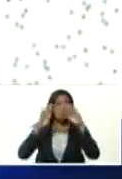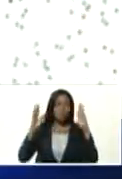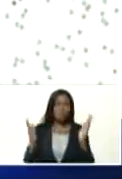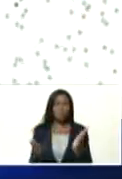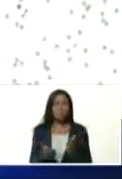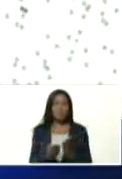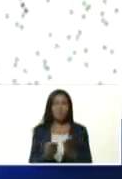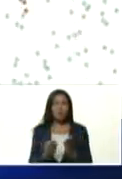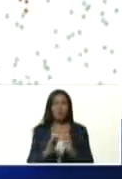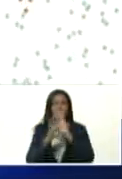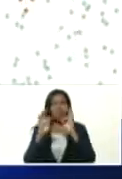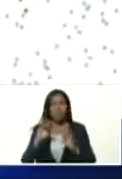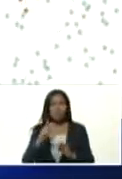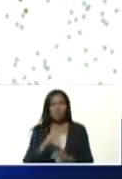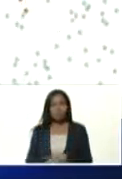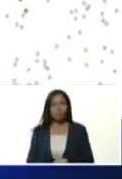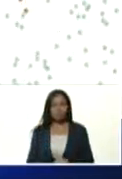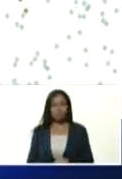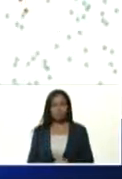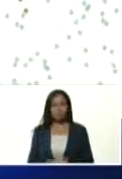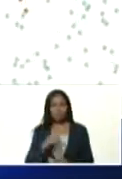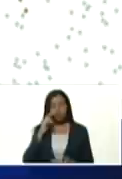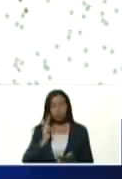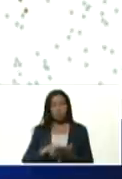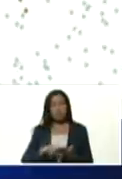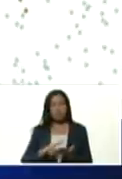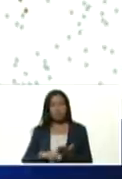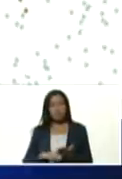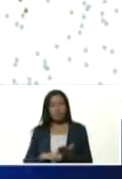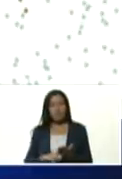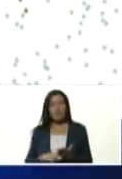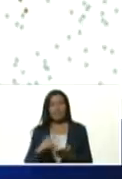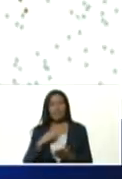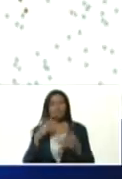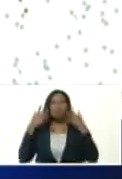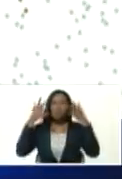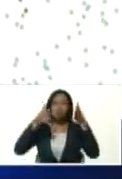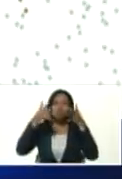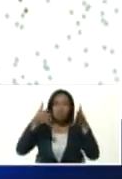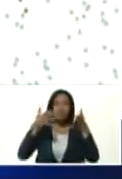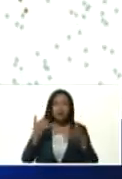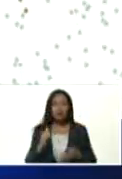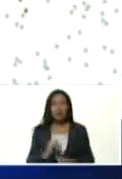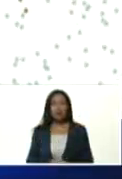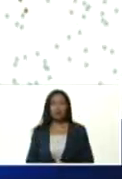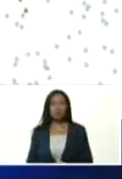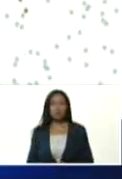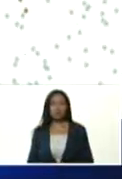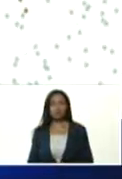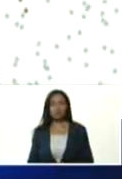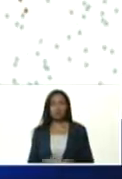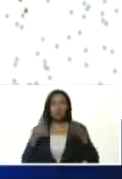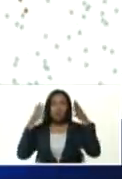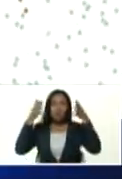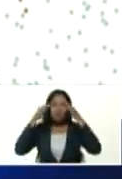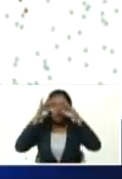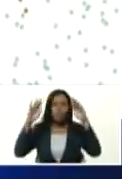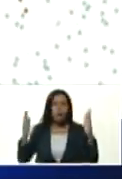de grandes magnitudes de manera correcta. Es lo que se aconseja, es lo que le aconsejamos al